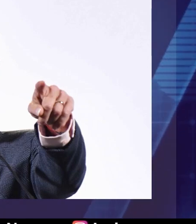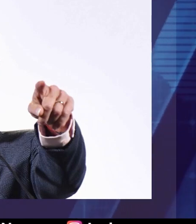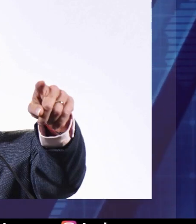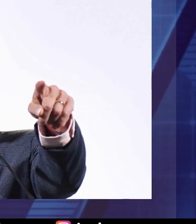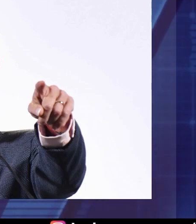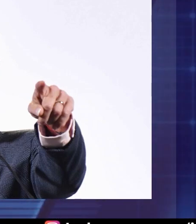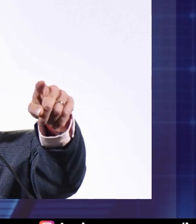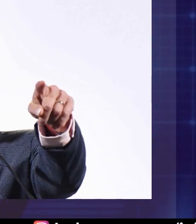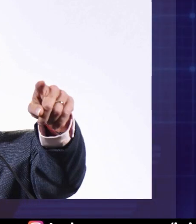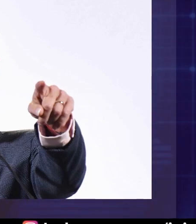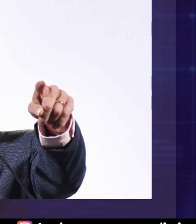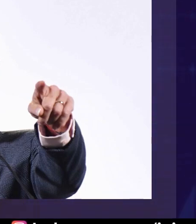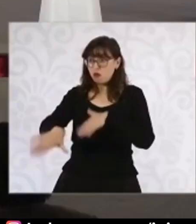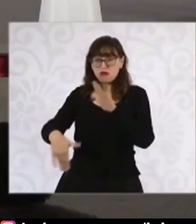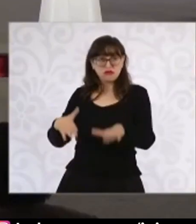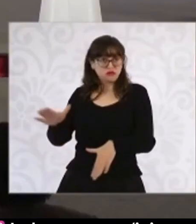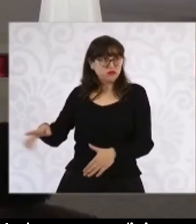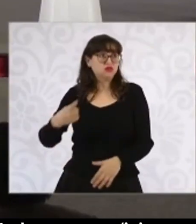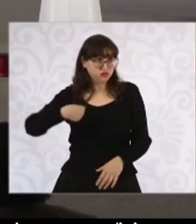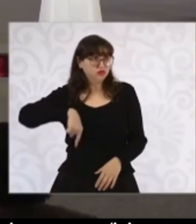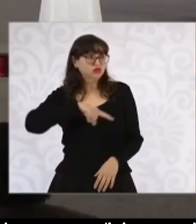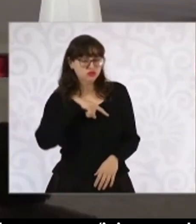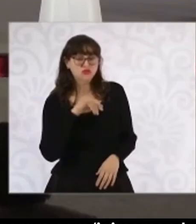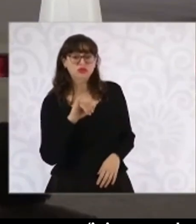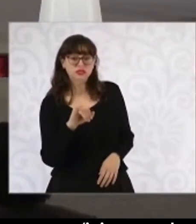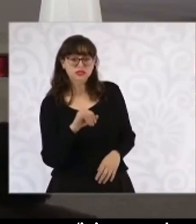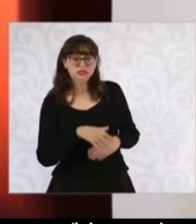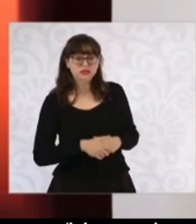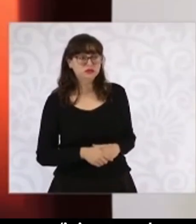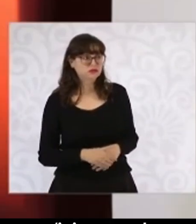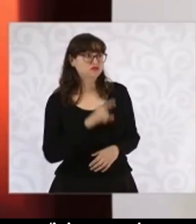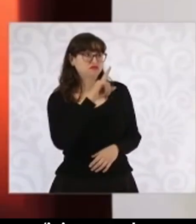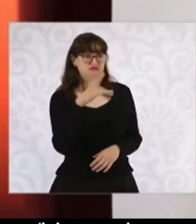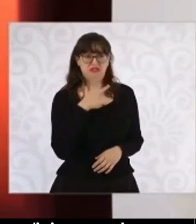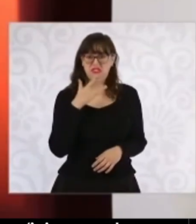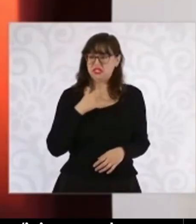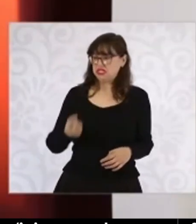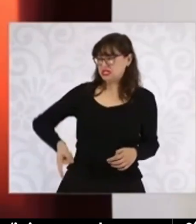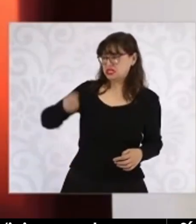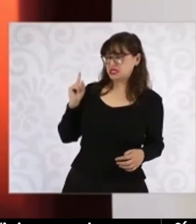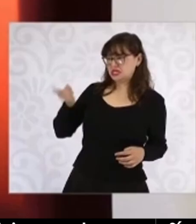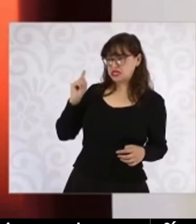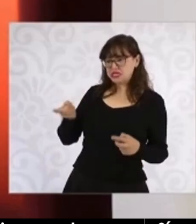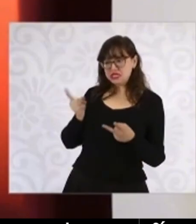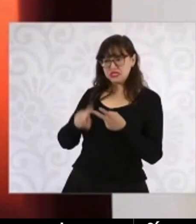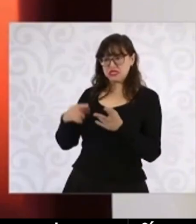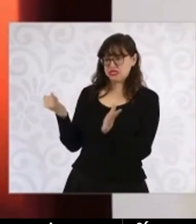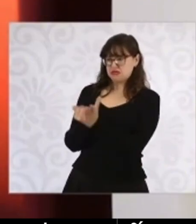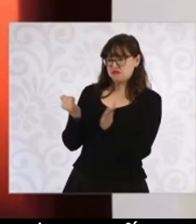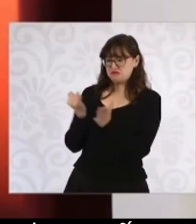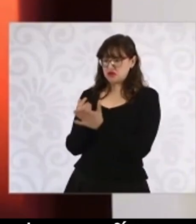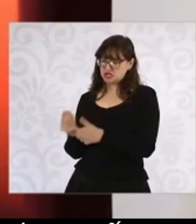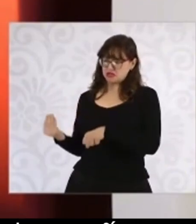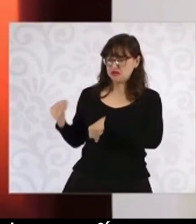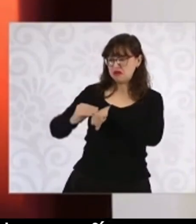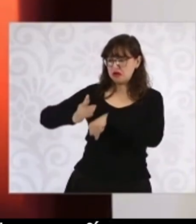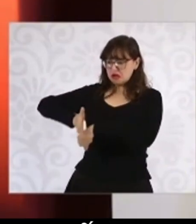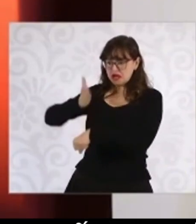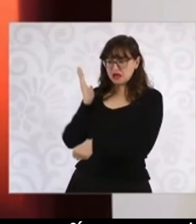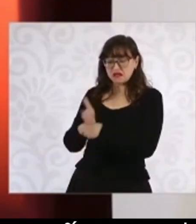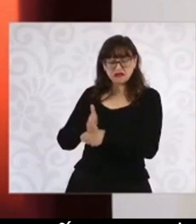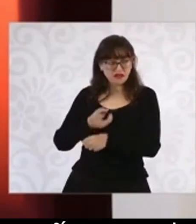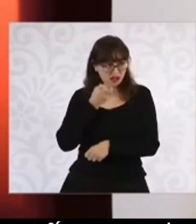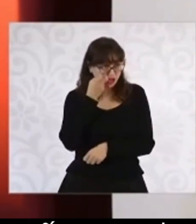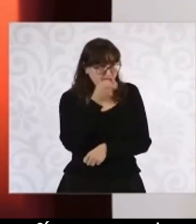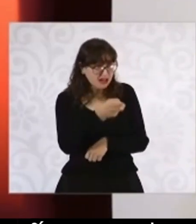país responderá de la misma manera no es con amenazas ni con aranceles como se va a atender el fenómeno migratorio